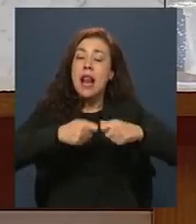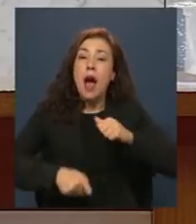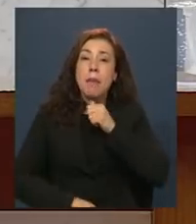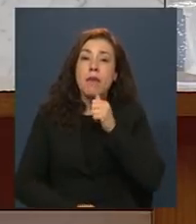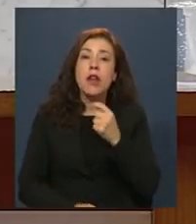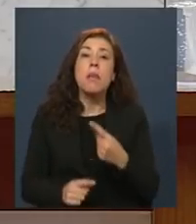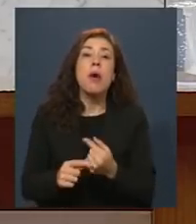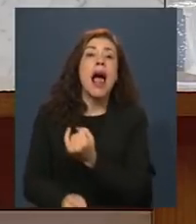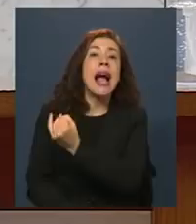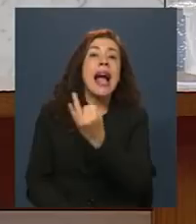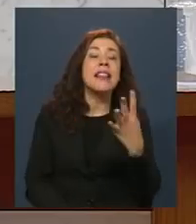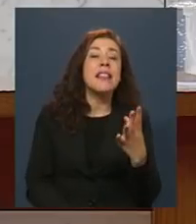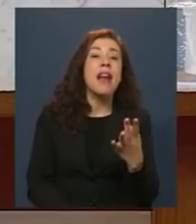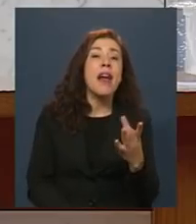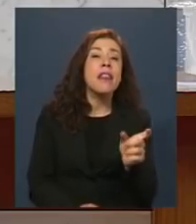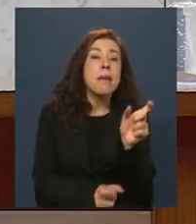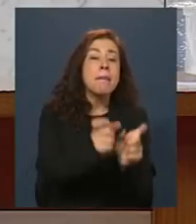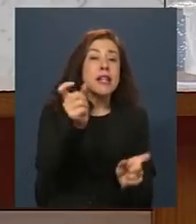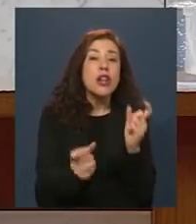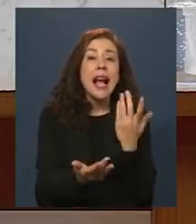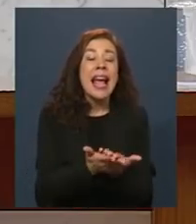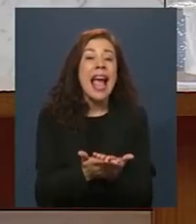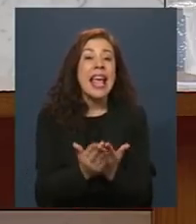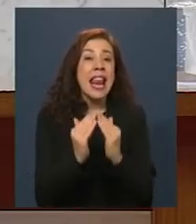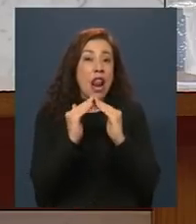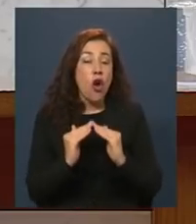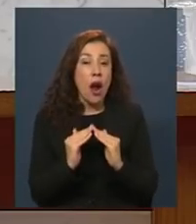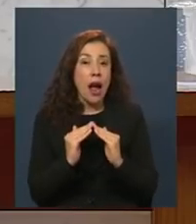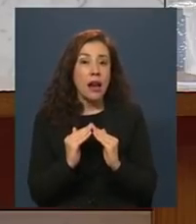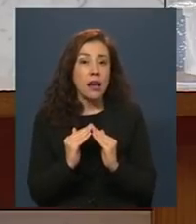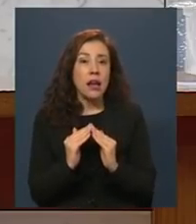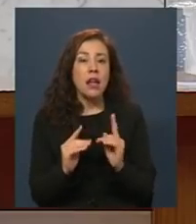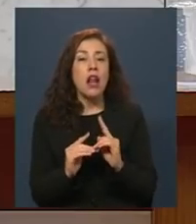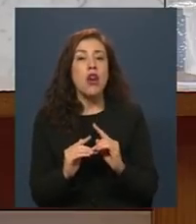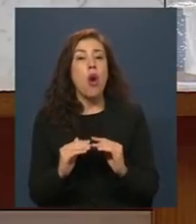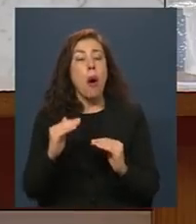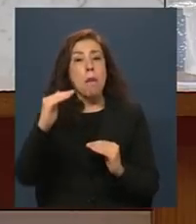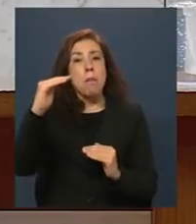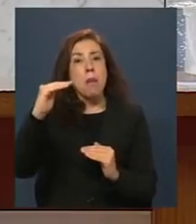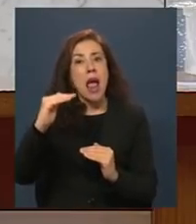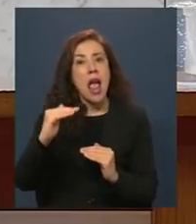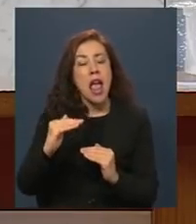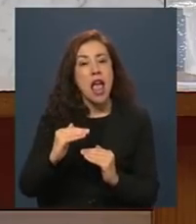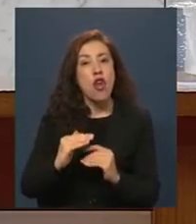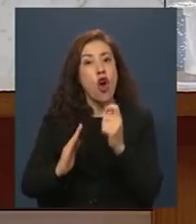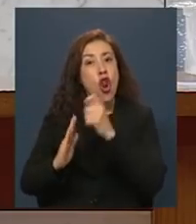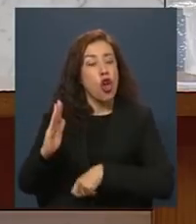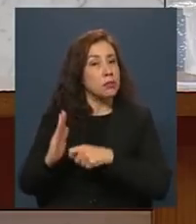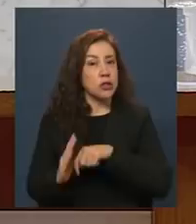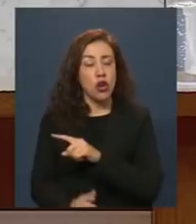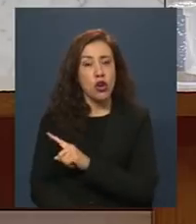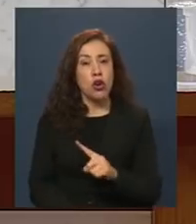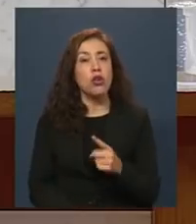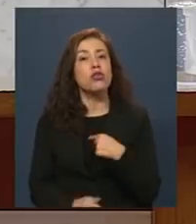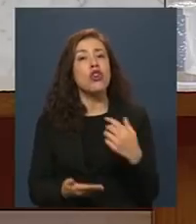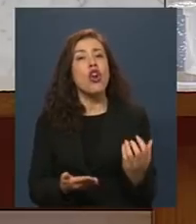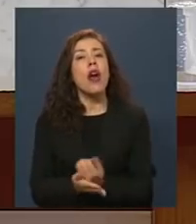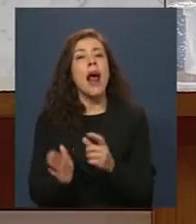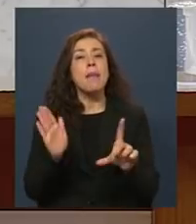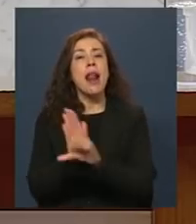el número de integrantes de cada hogar, y que no se fuera achicando al paso del tiempo. Arribamos a la